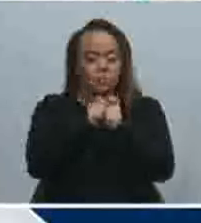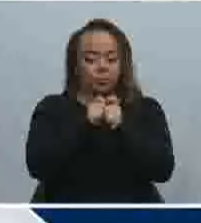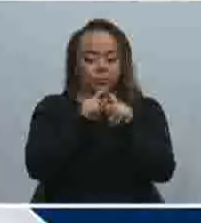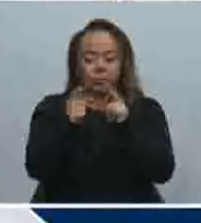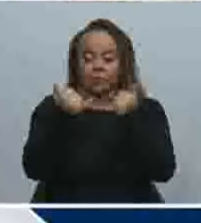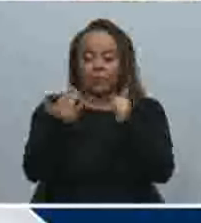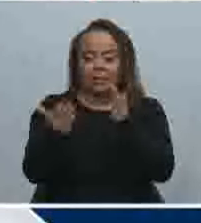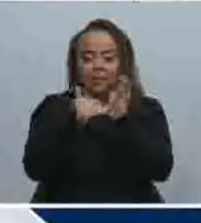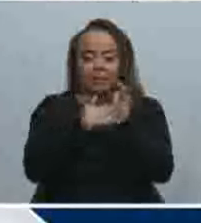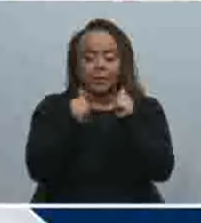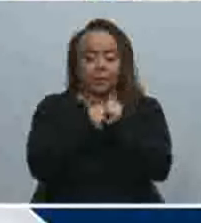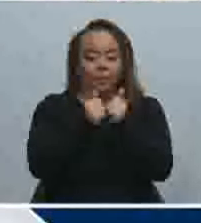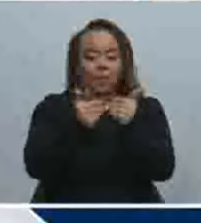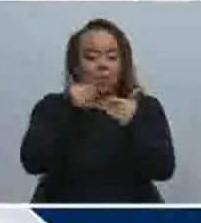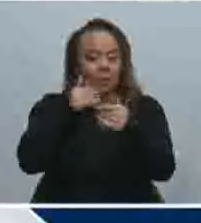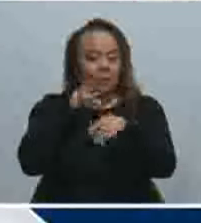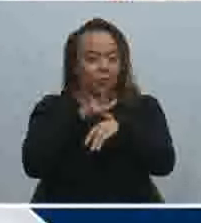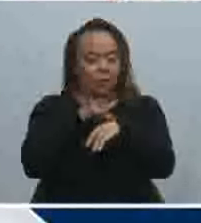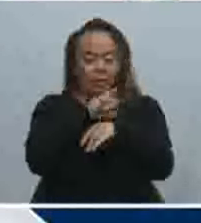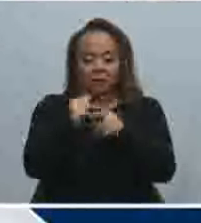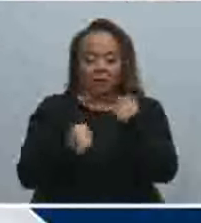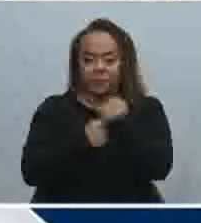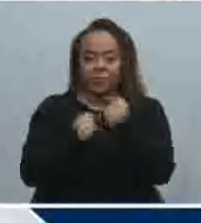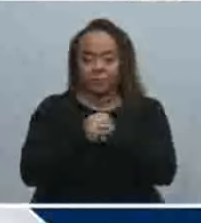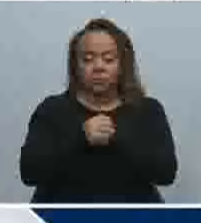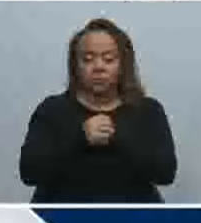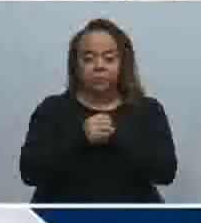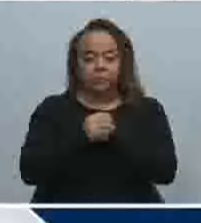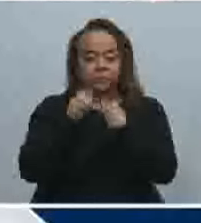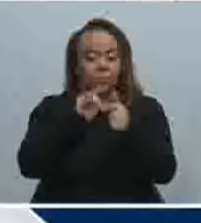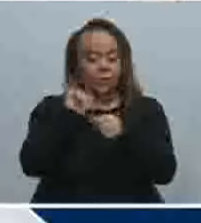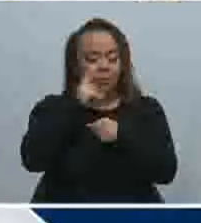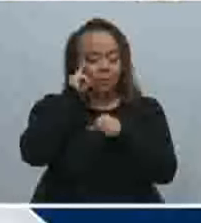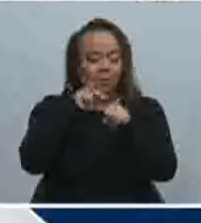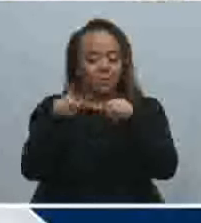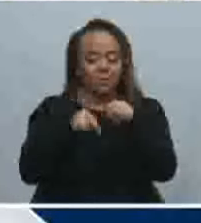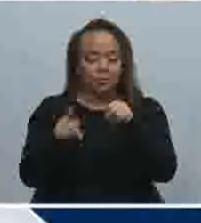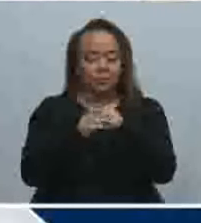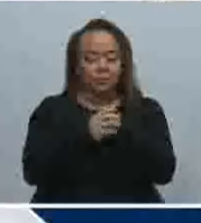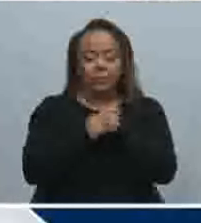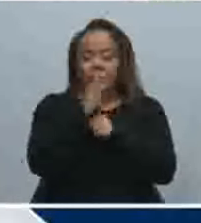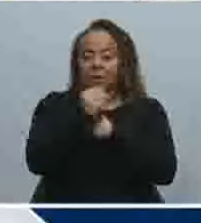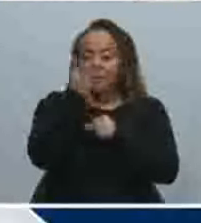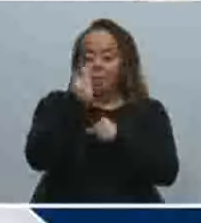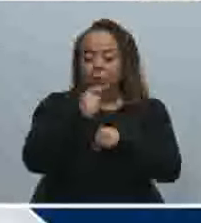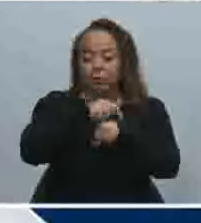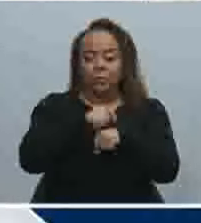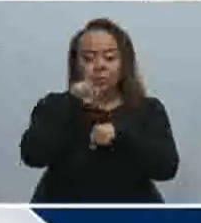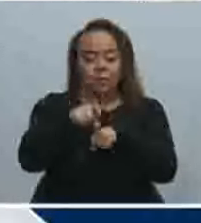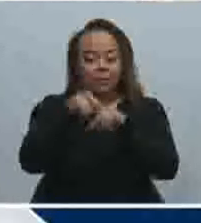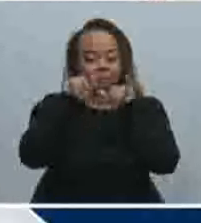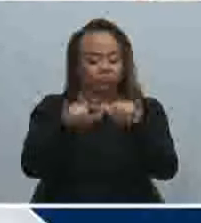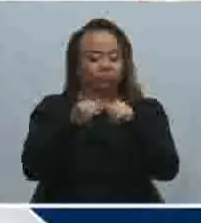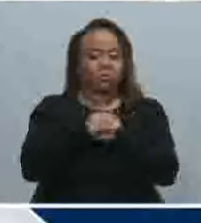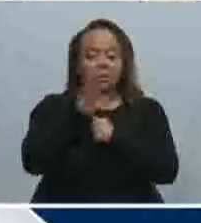repite con una pretemporada de por medio y refuerzo de por medio caso similar para Pérez celona hasta Cuánto tiempo es sostenible jugar a